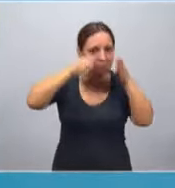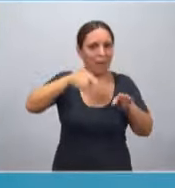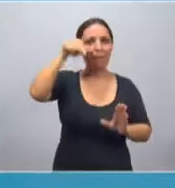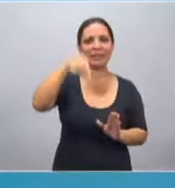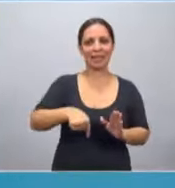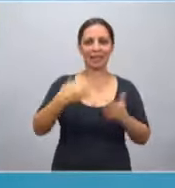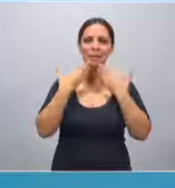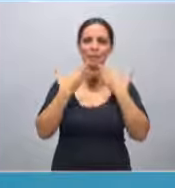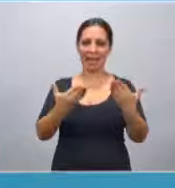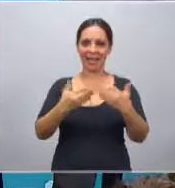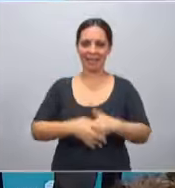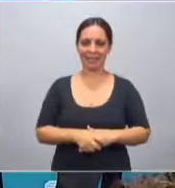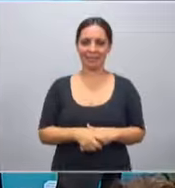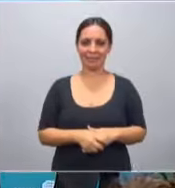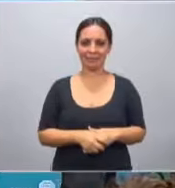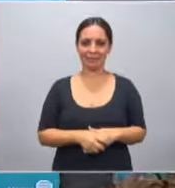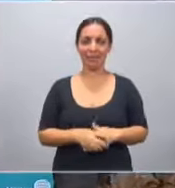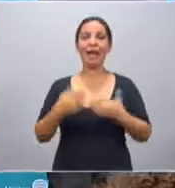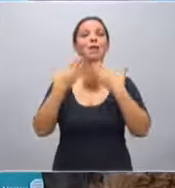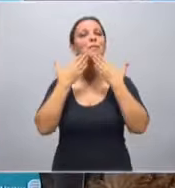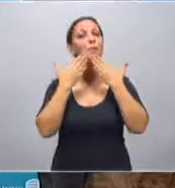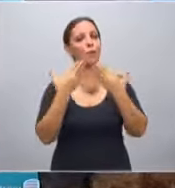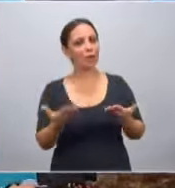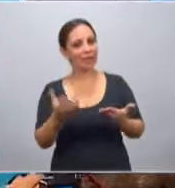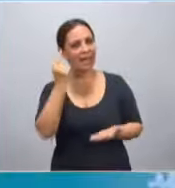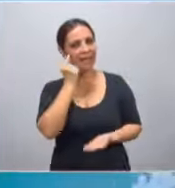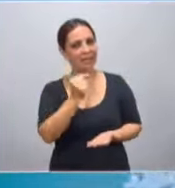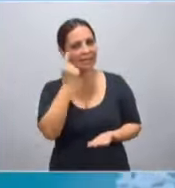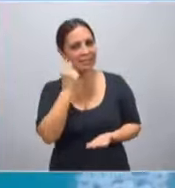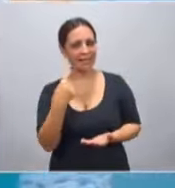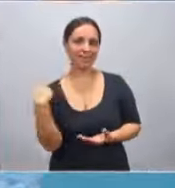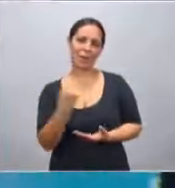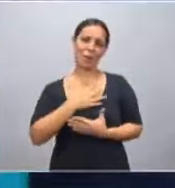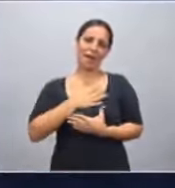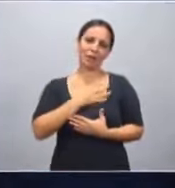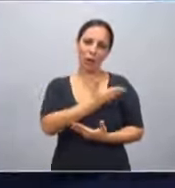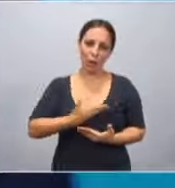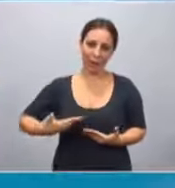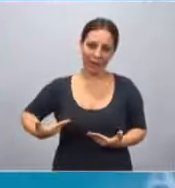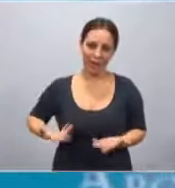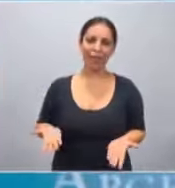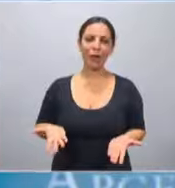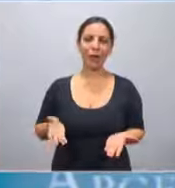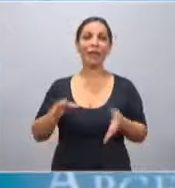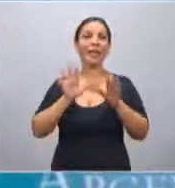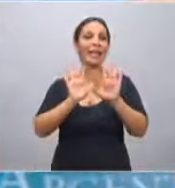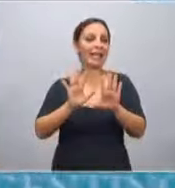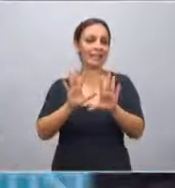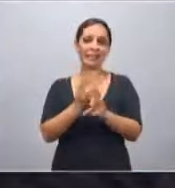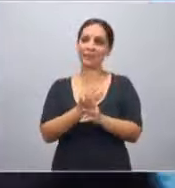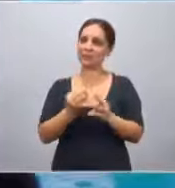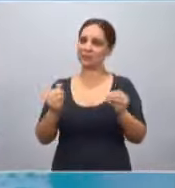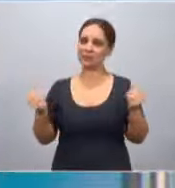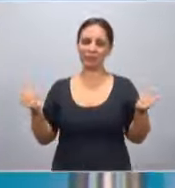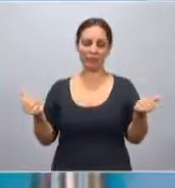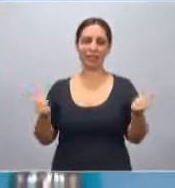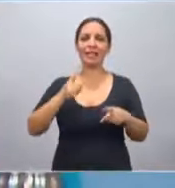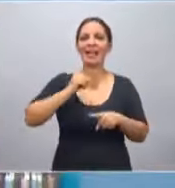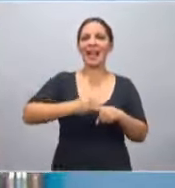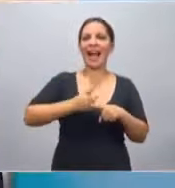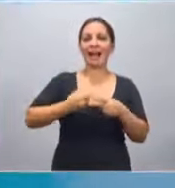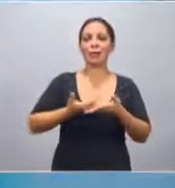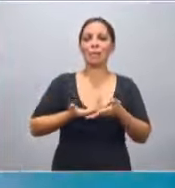muchísimas gracias muchas gracias Axel nuestro gobernador y así damos por finalizado el acto